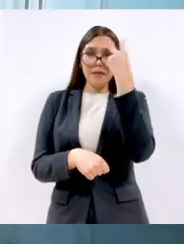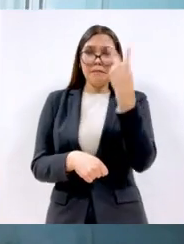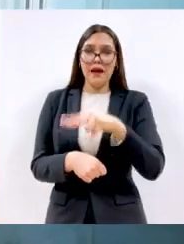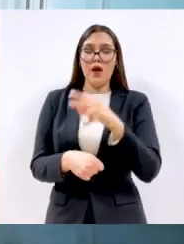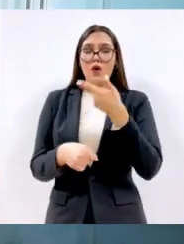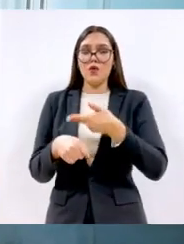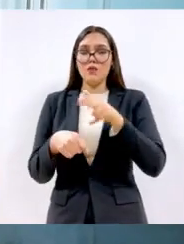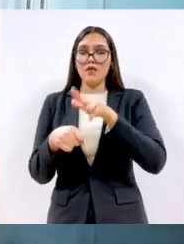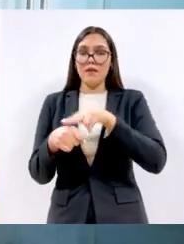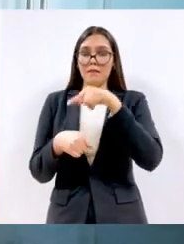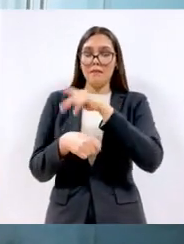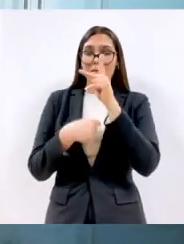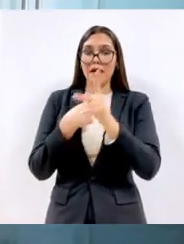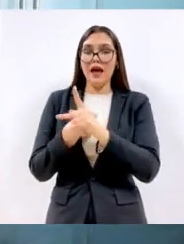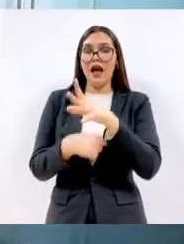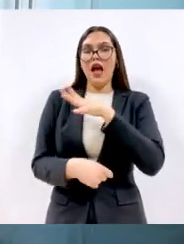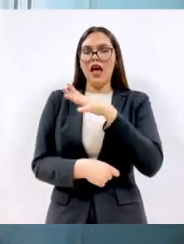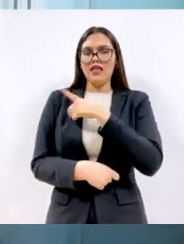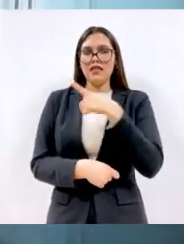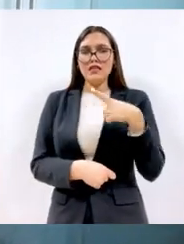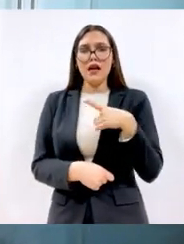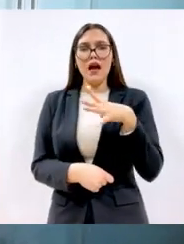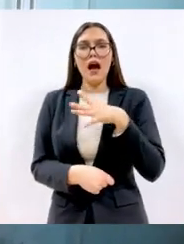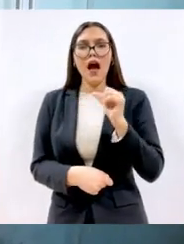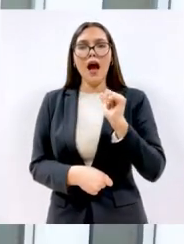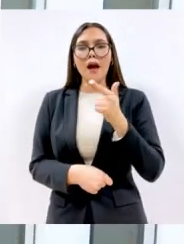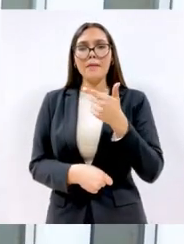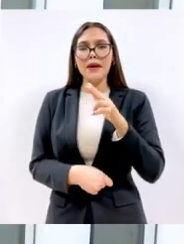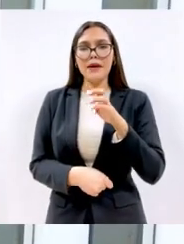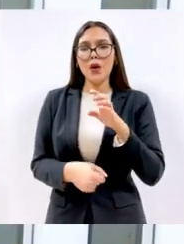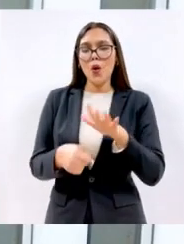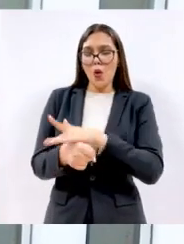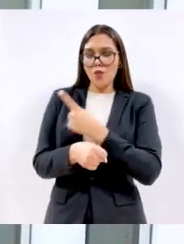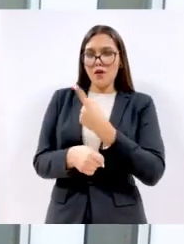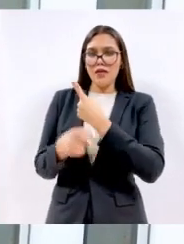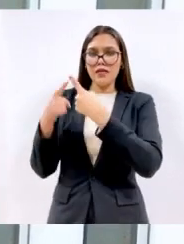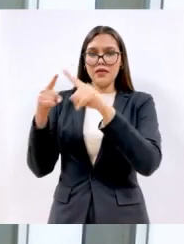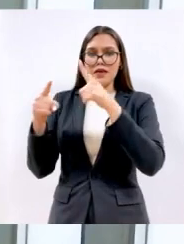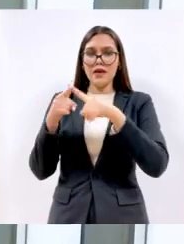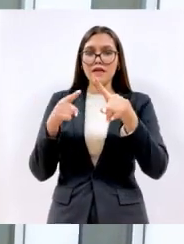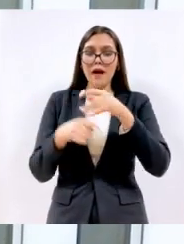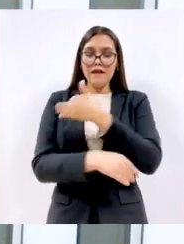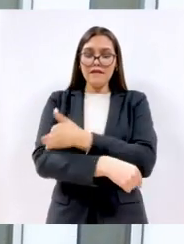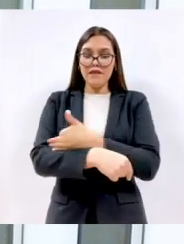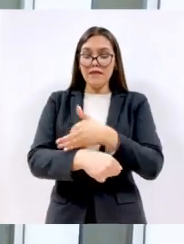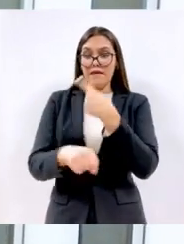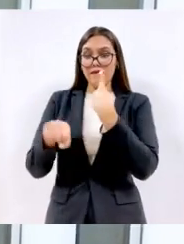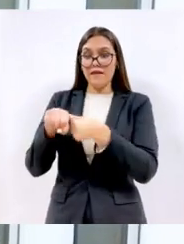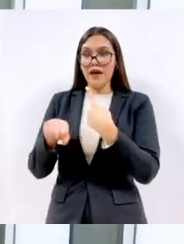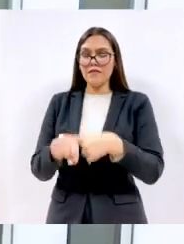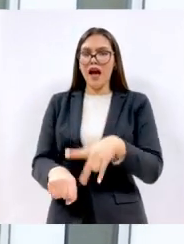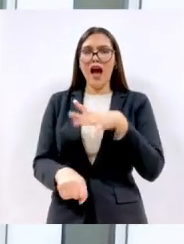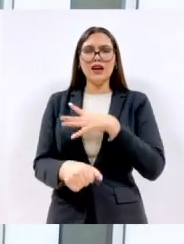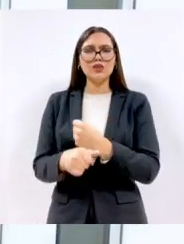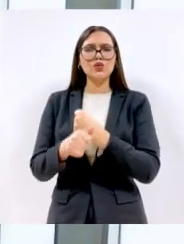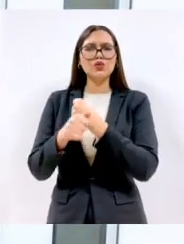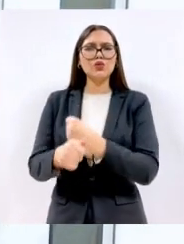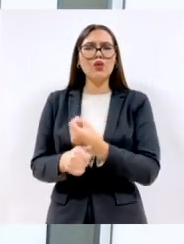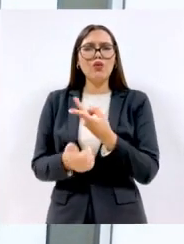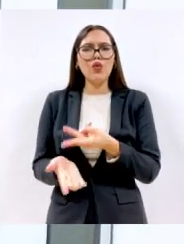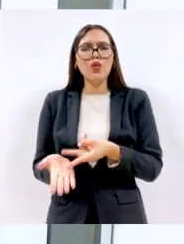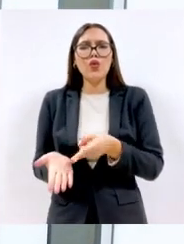de México, de nuestro país, deberían de tener albergues porque las familias de los enfermos